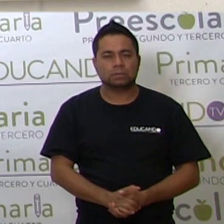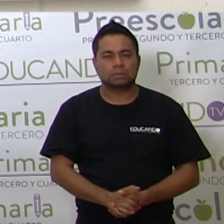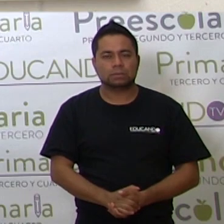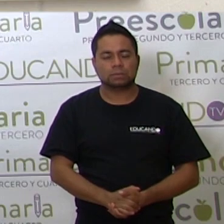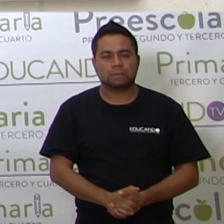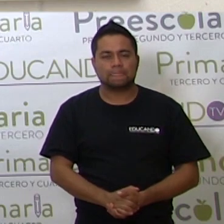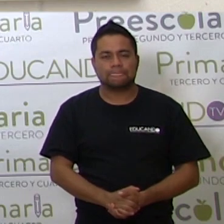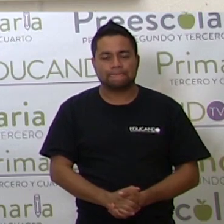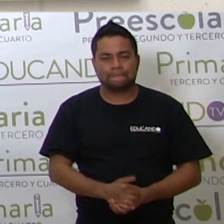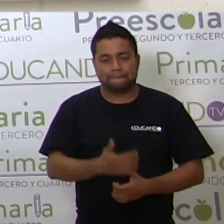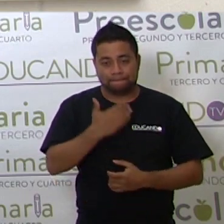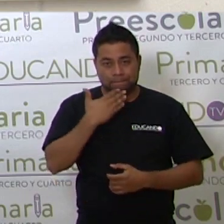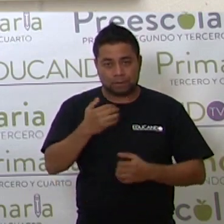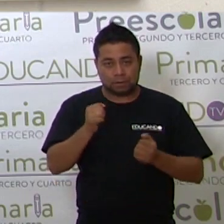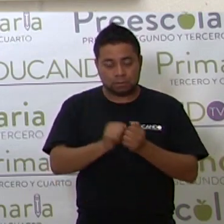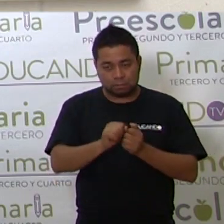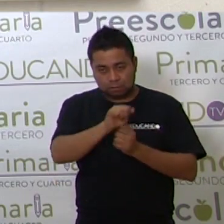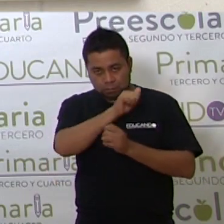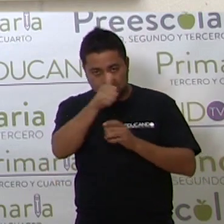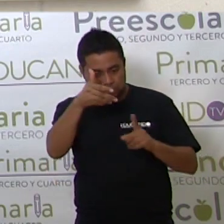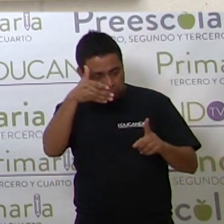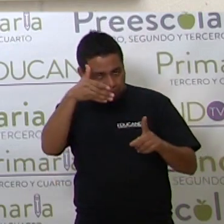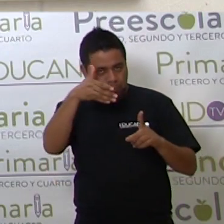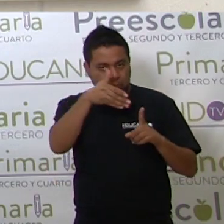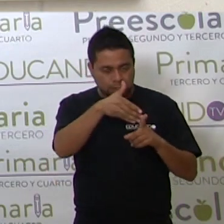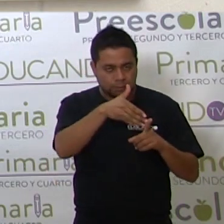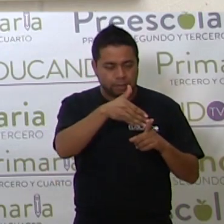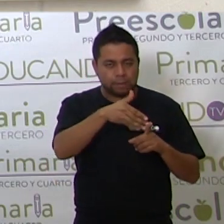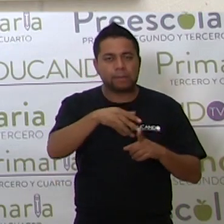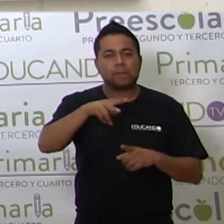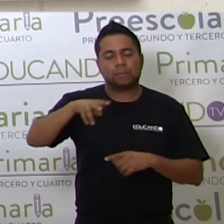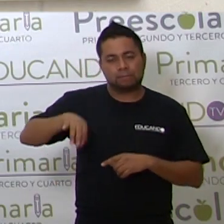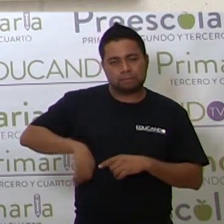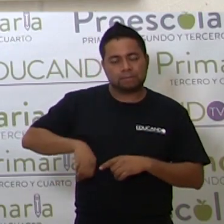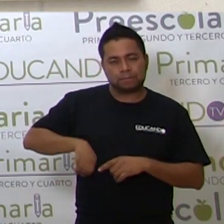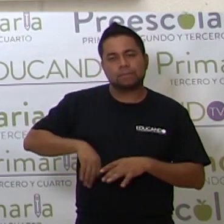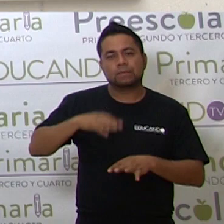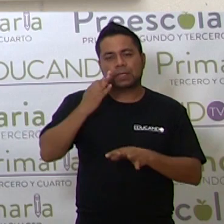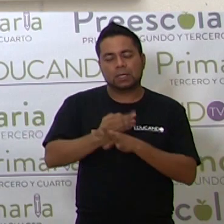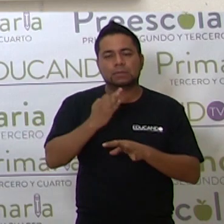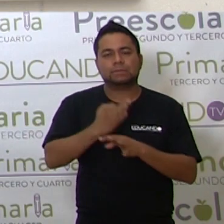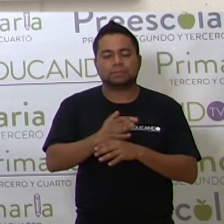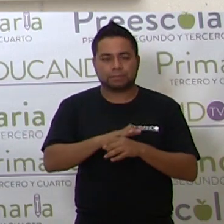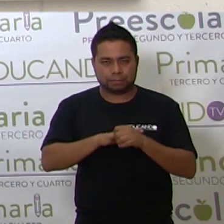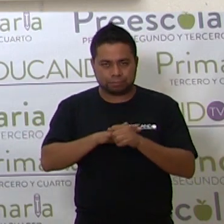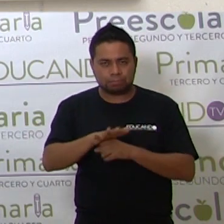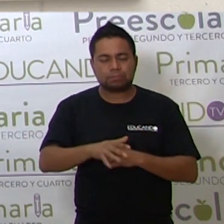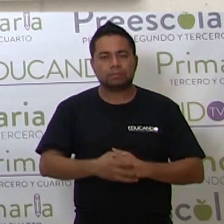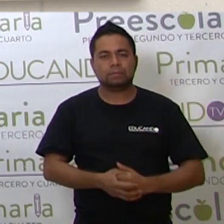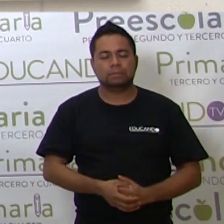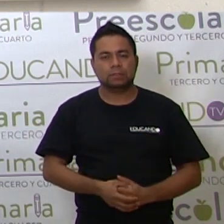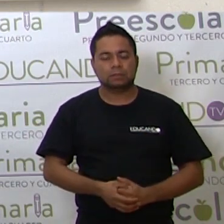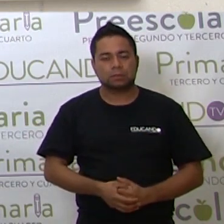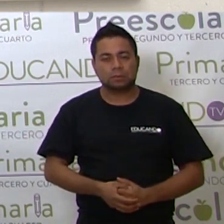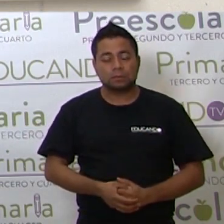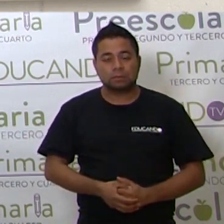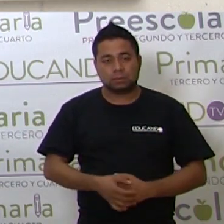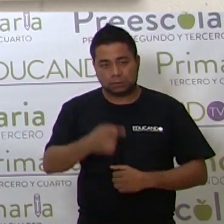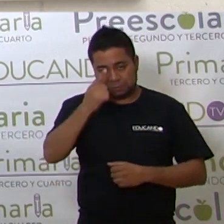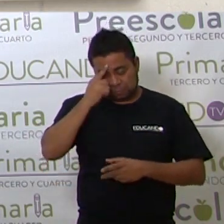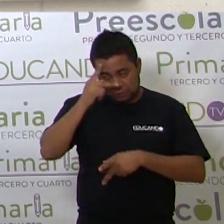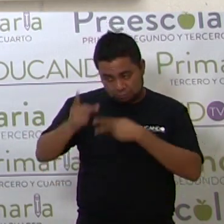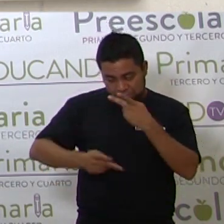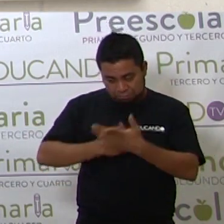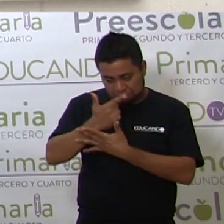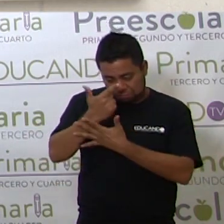vamos con el que si no se enfoca o nos interesa en este momento qué se trata de la encuesta que